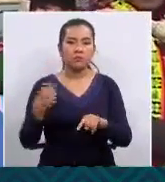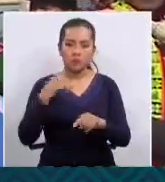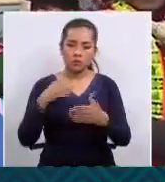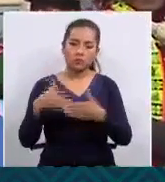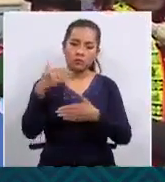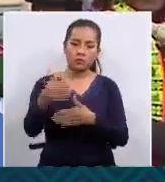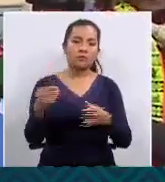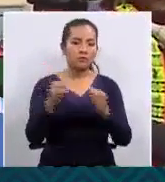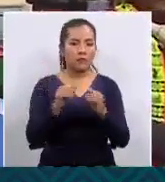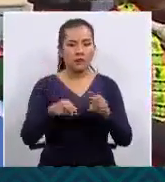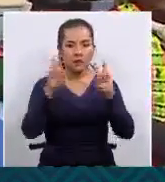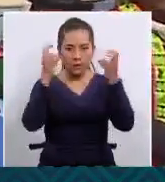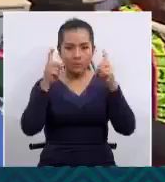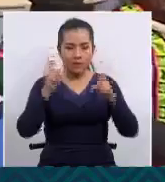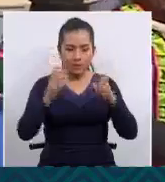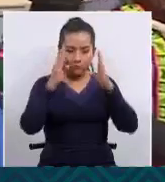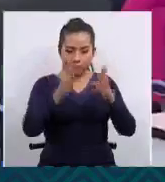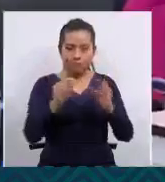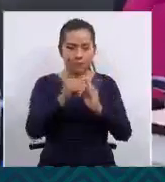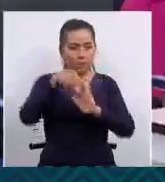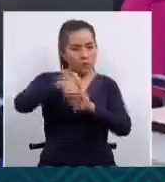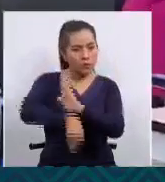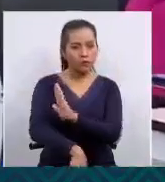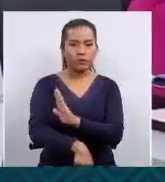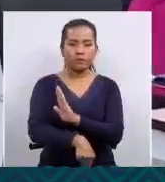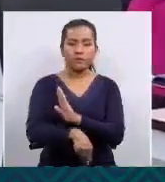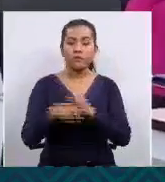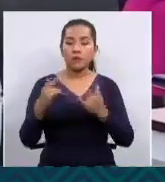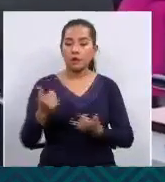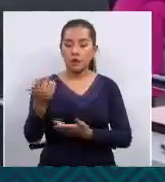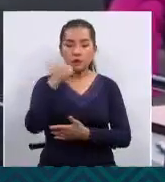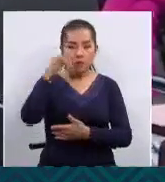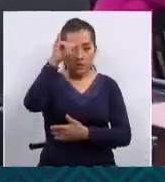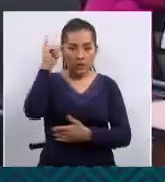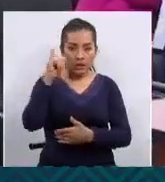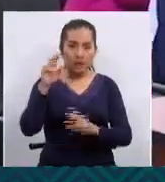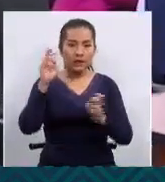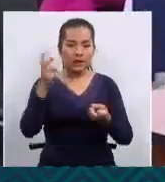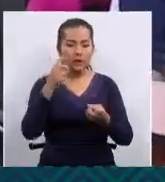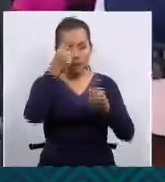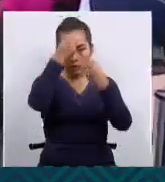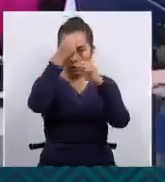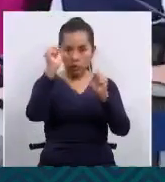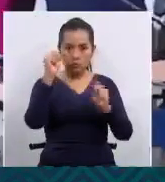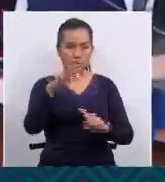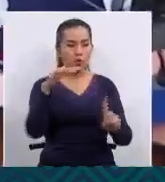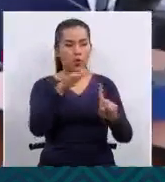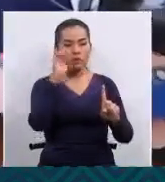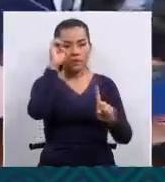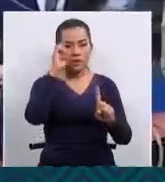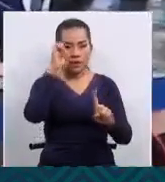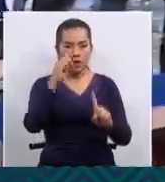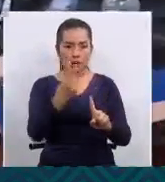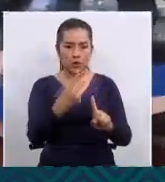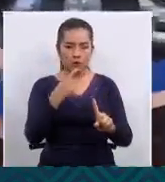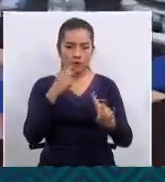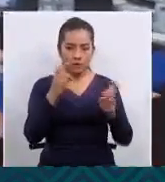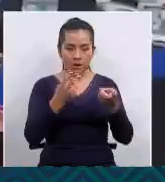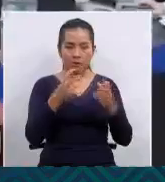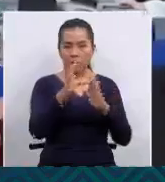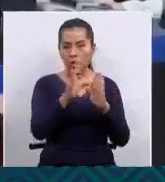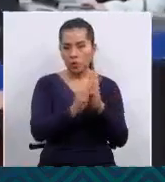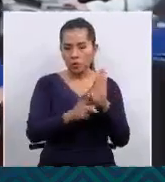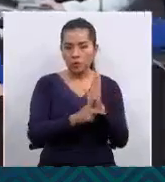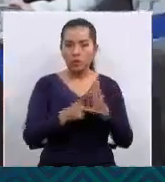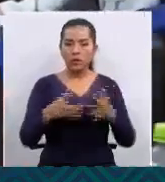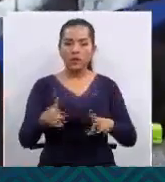temas muy, muy detalladamente, hermano. Áñez cuenta con una sentencia por el caso Golpe de Estado 2. En agosto culmina la etapa de